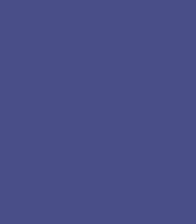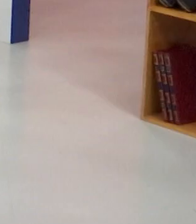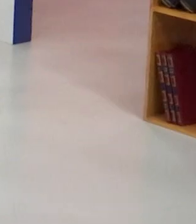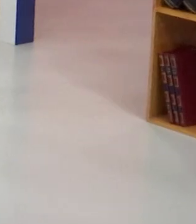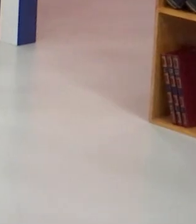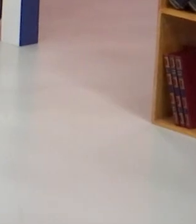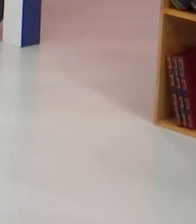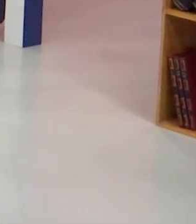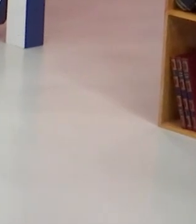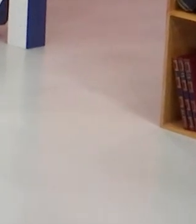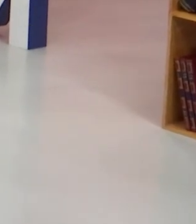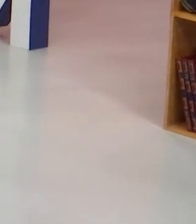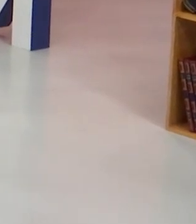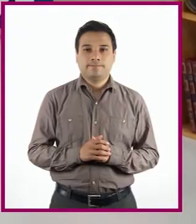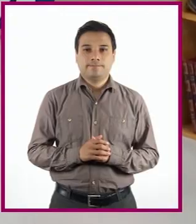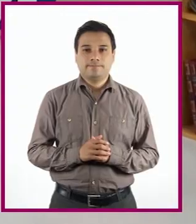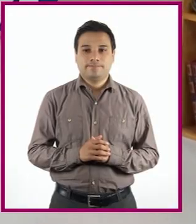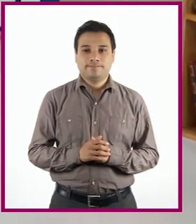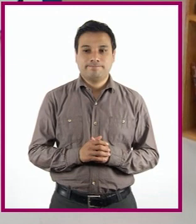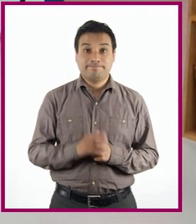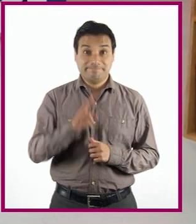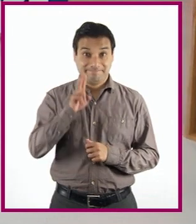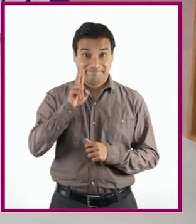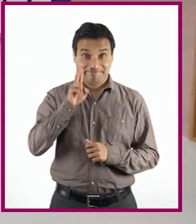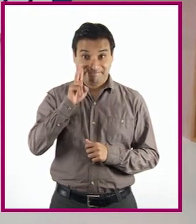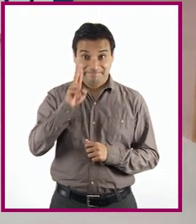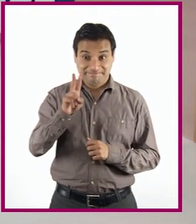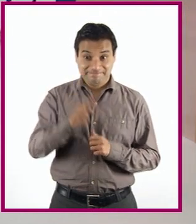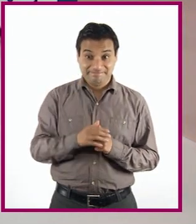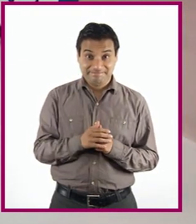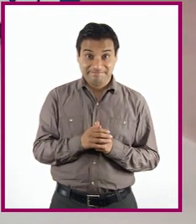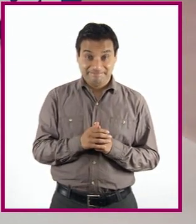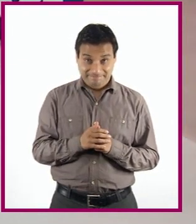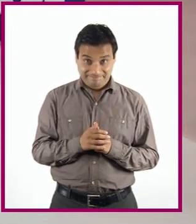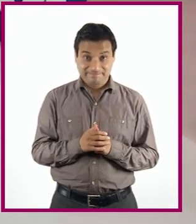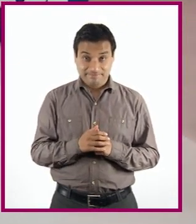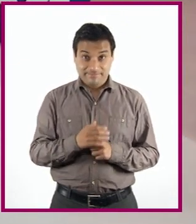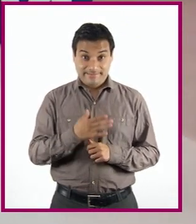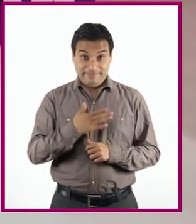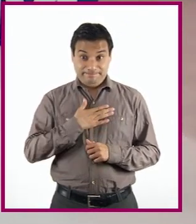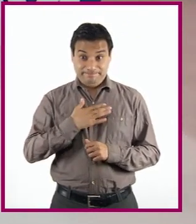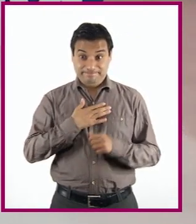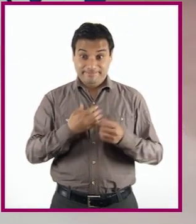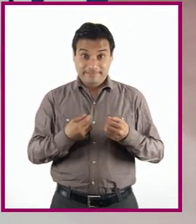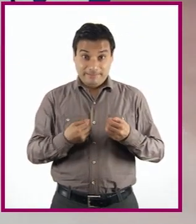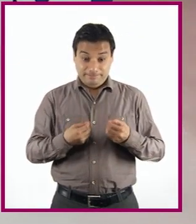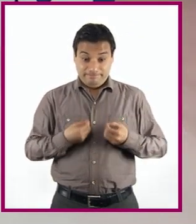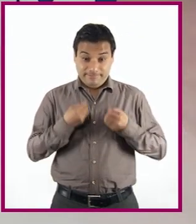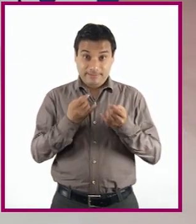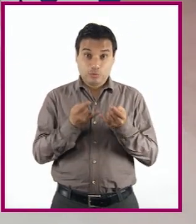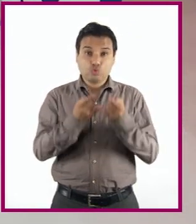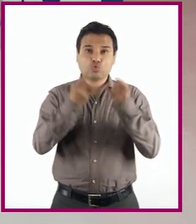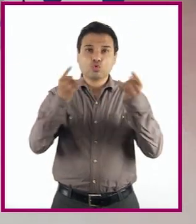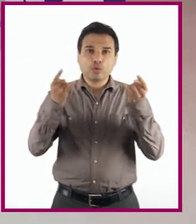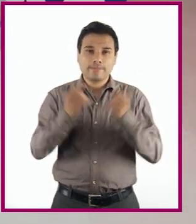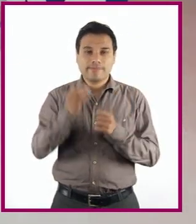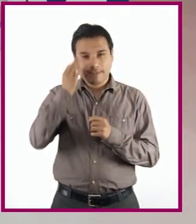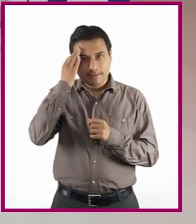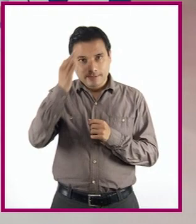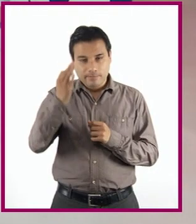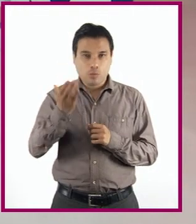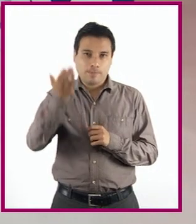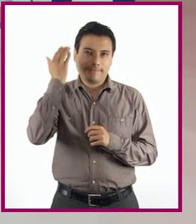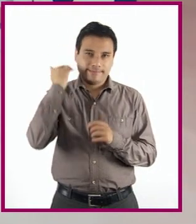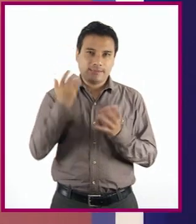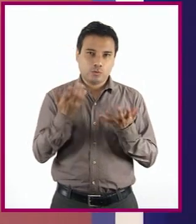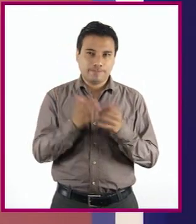Zipaquirá. Como se dieron cuenta, las autobiografías se escriben en tiempo pretérito o pasado. Si